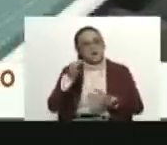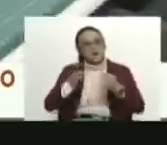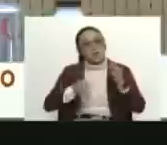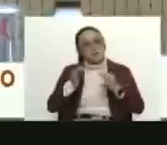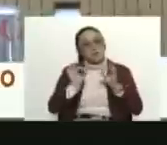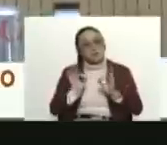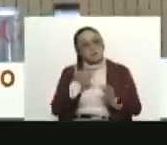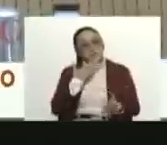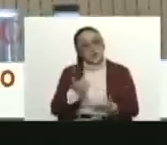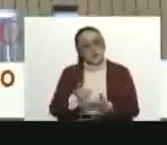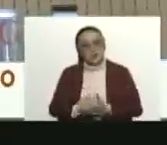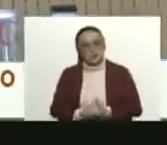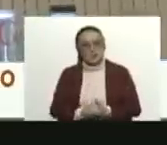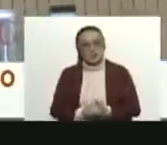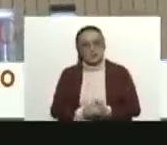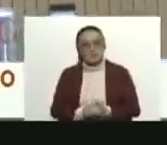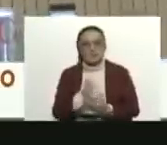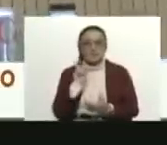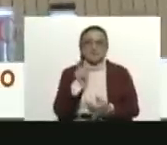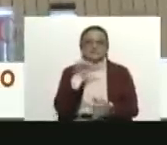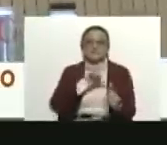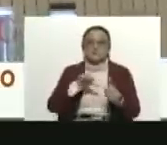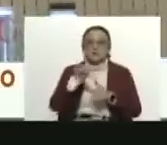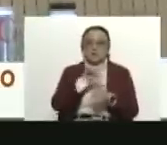interesaría muchísimo tener cooperación,